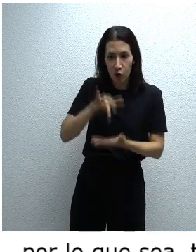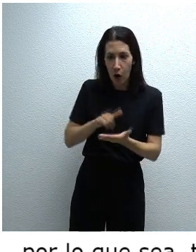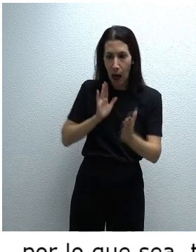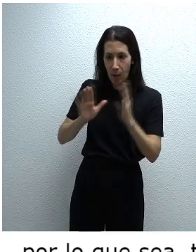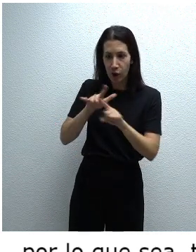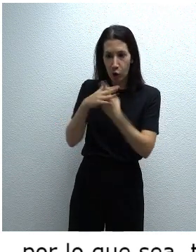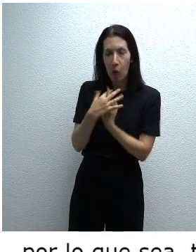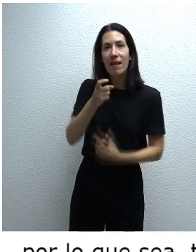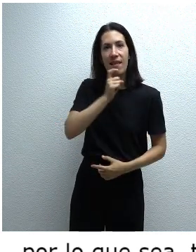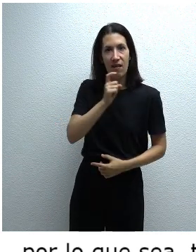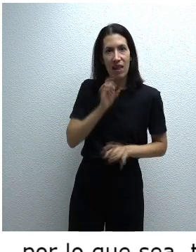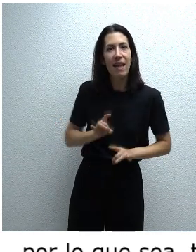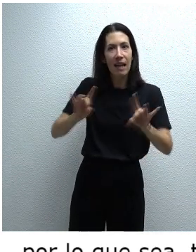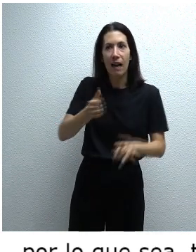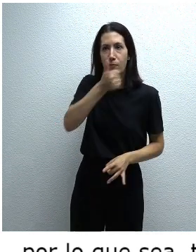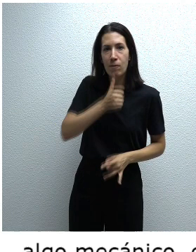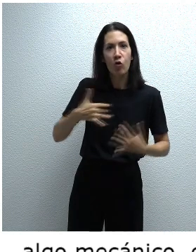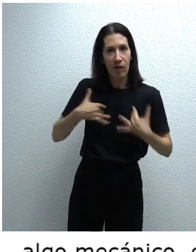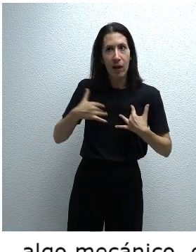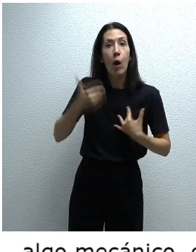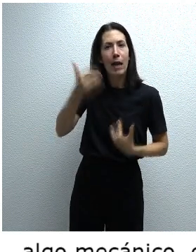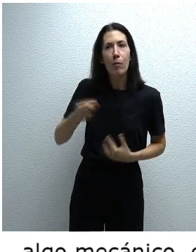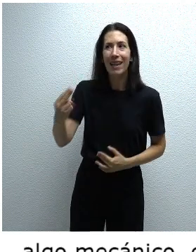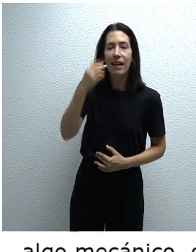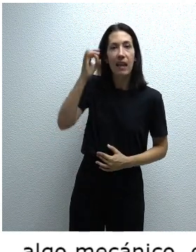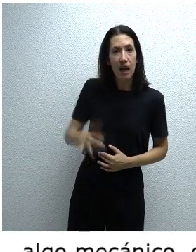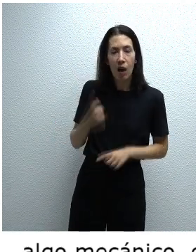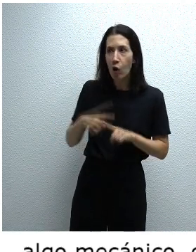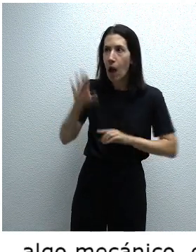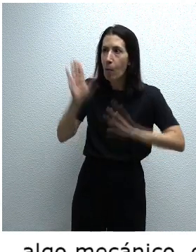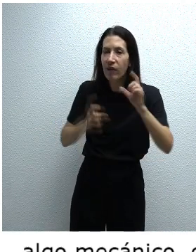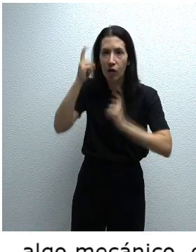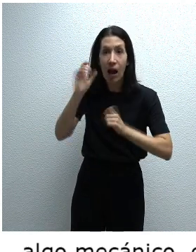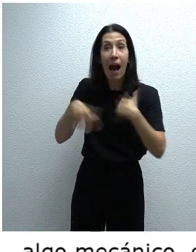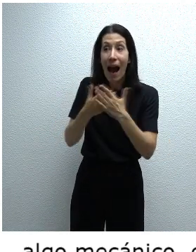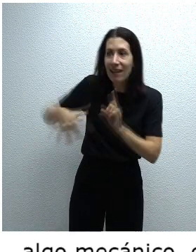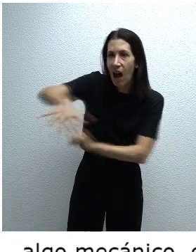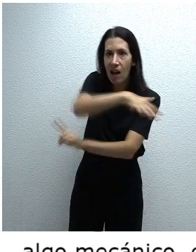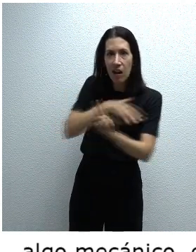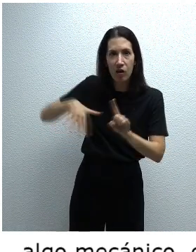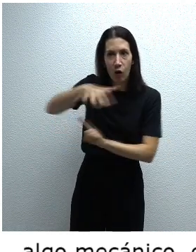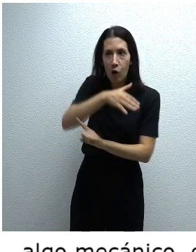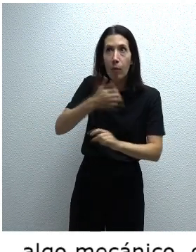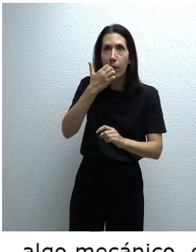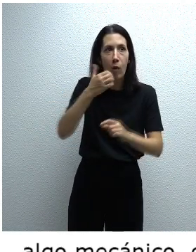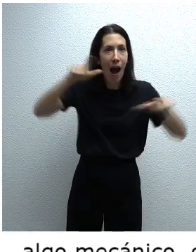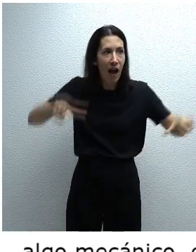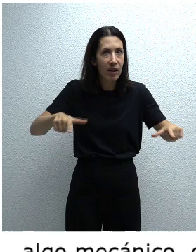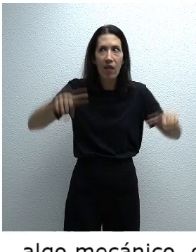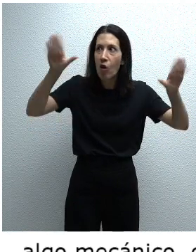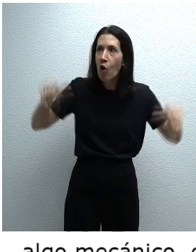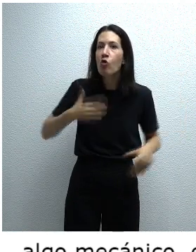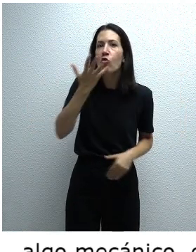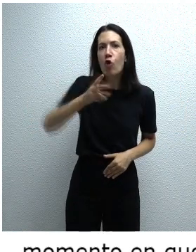una situación de sufrimiento, ¿no? Cualquier gesto es importante, incluso el entorno en el que estás metido, la habitación, cómo está